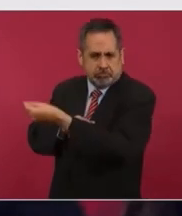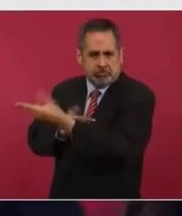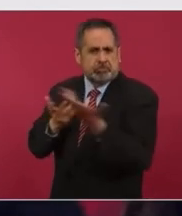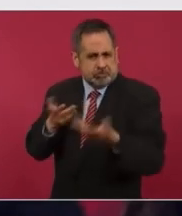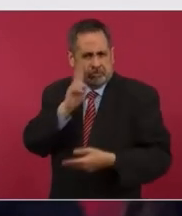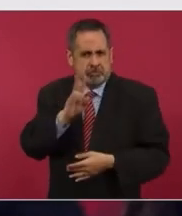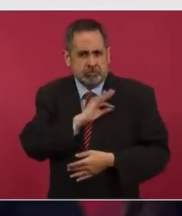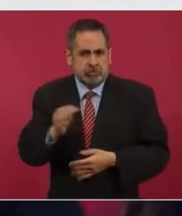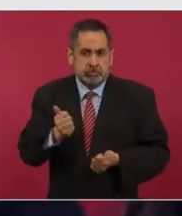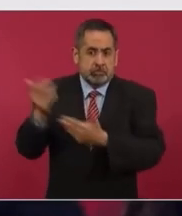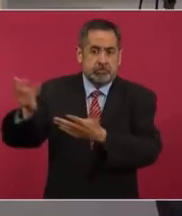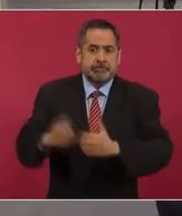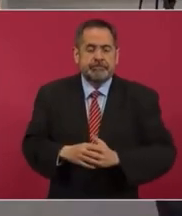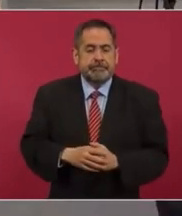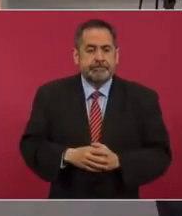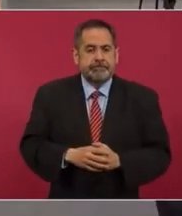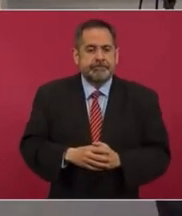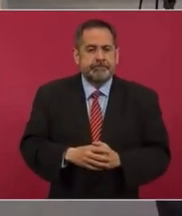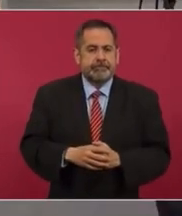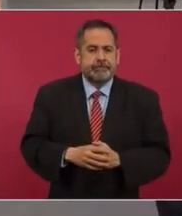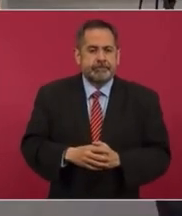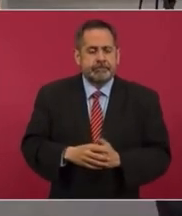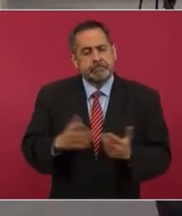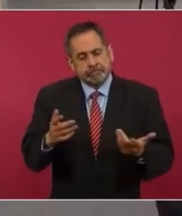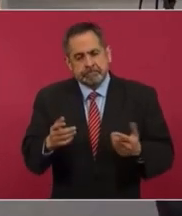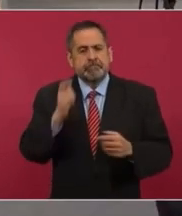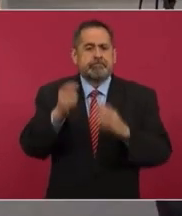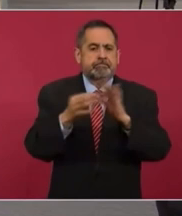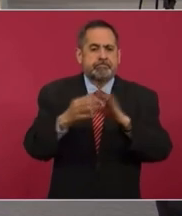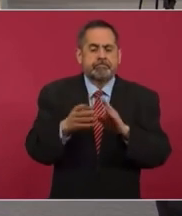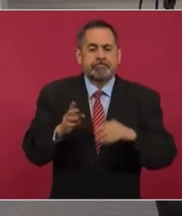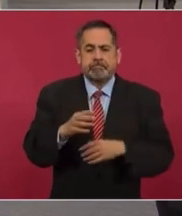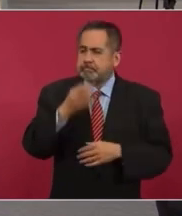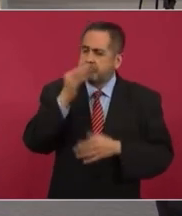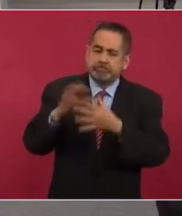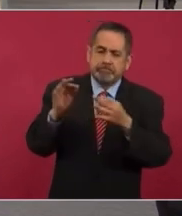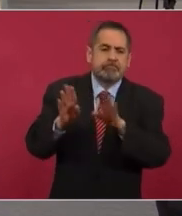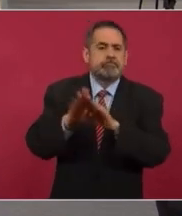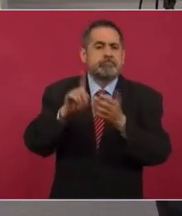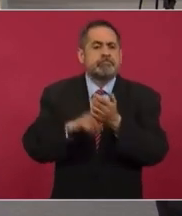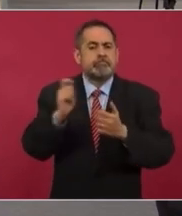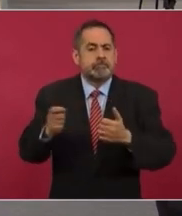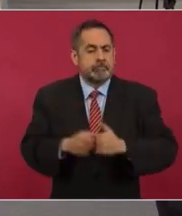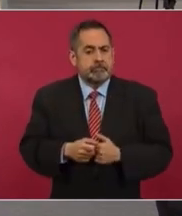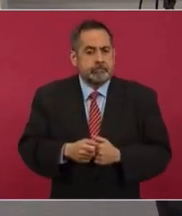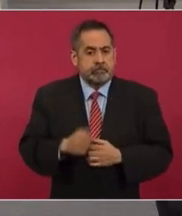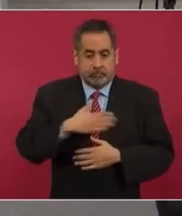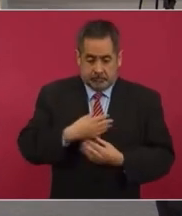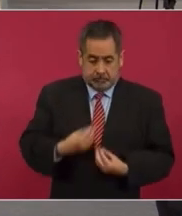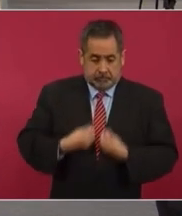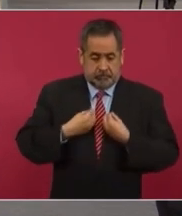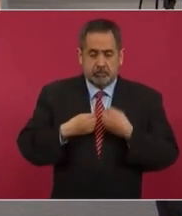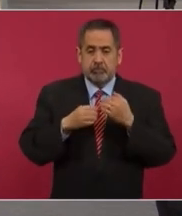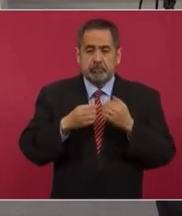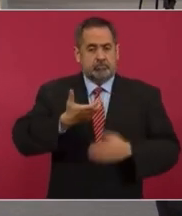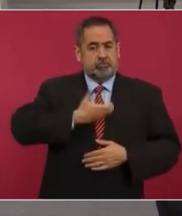enviar estas piezas. No está de más comentarle que vivo en un departamento